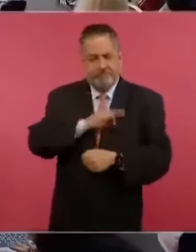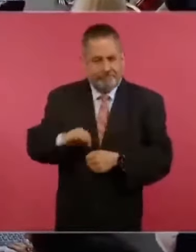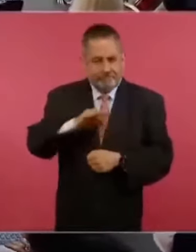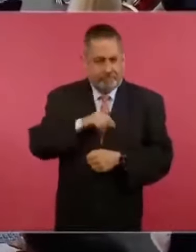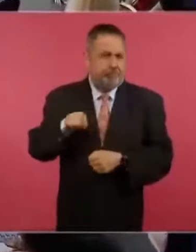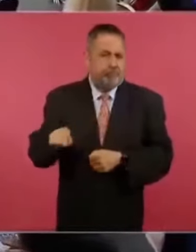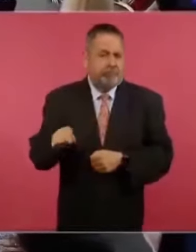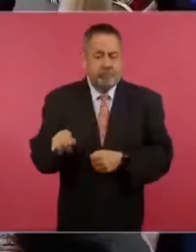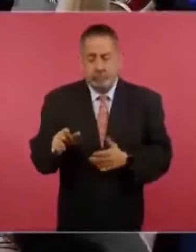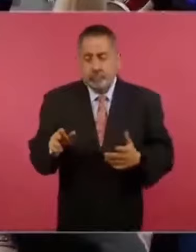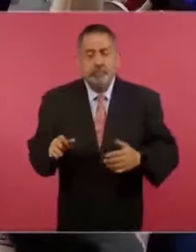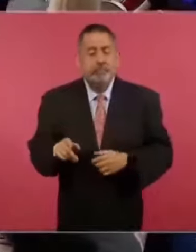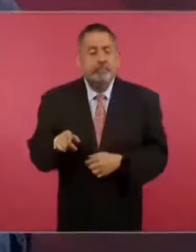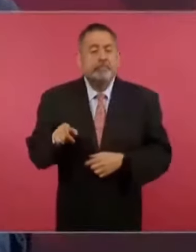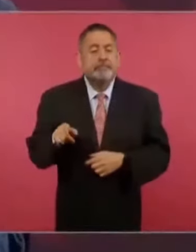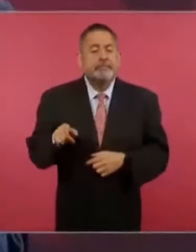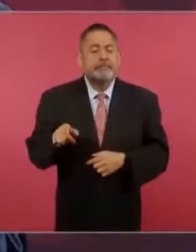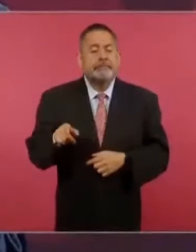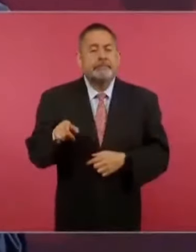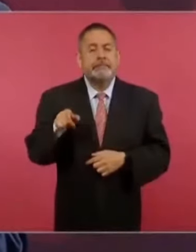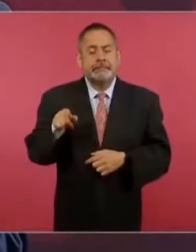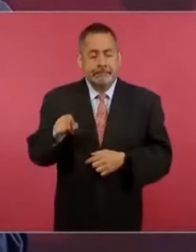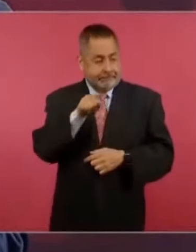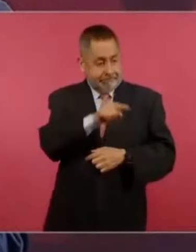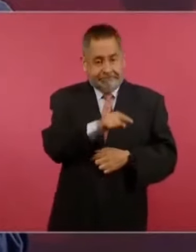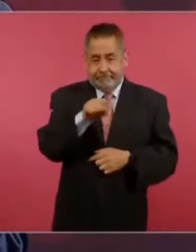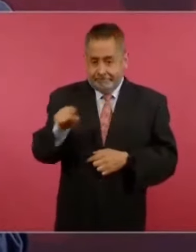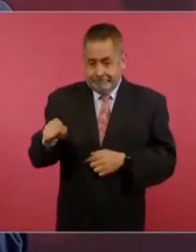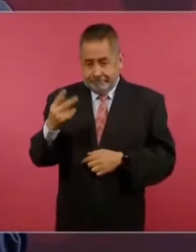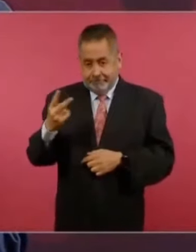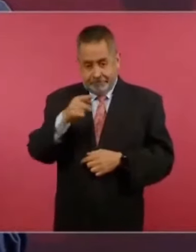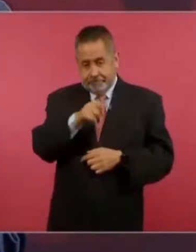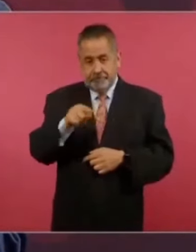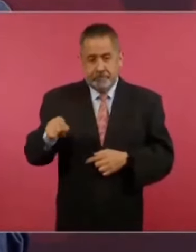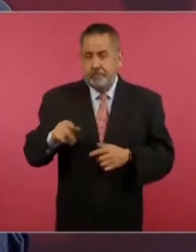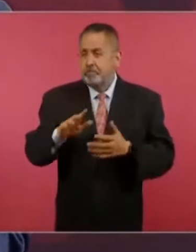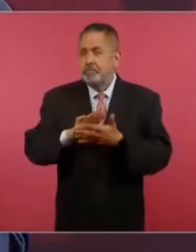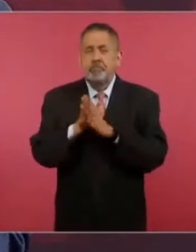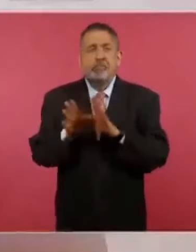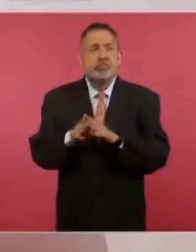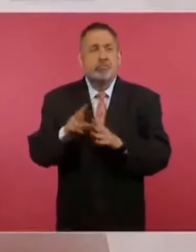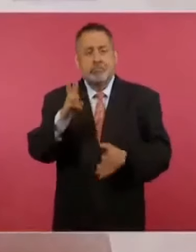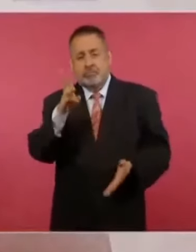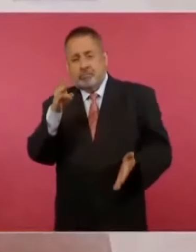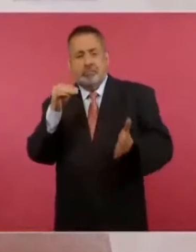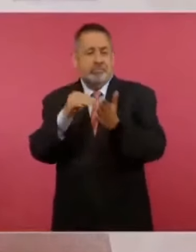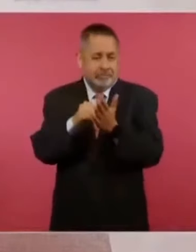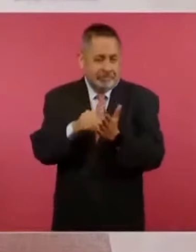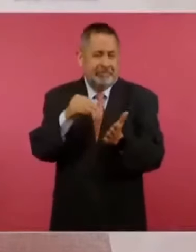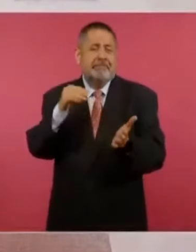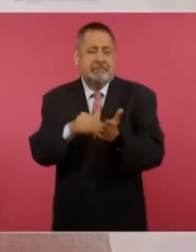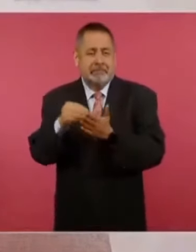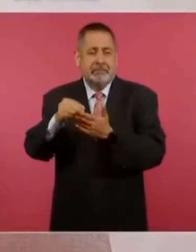Y son, en los dos casos, como 3,000 millones de dólares de